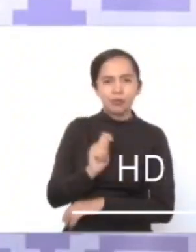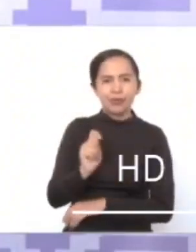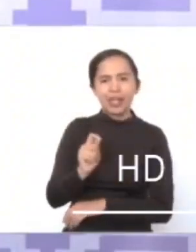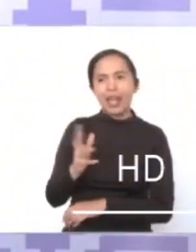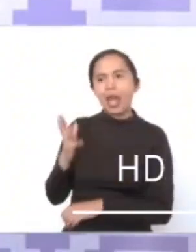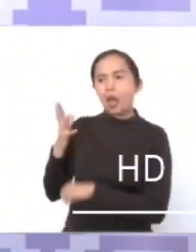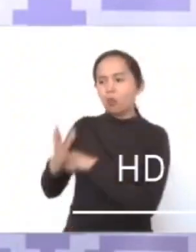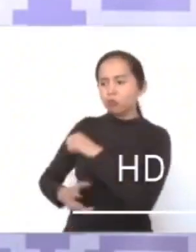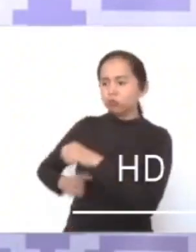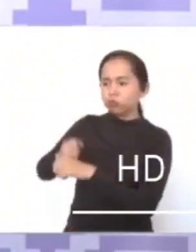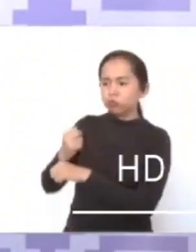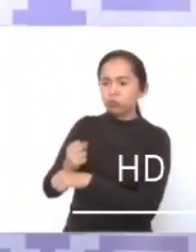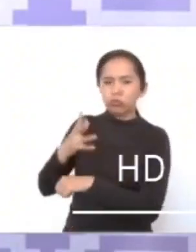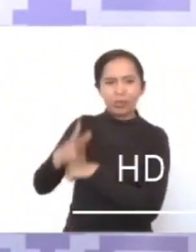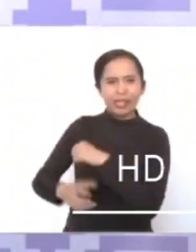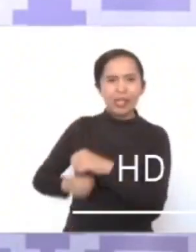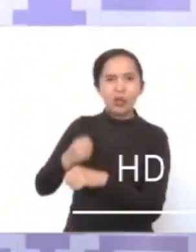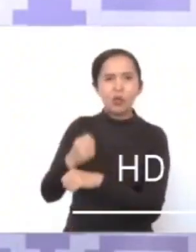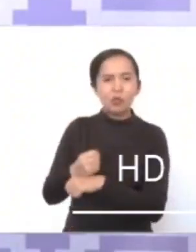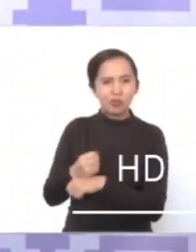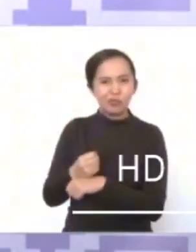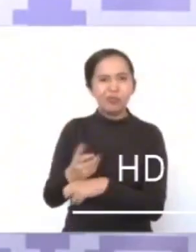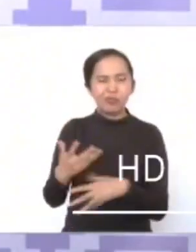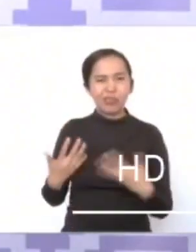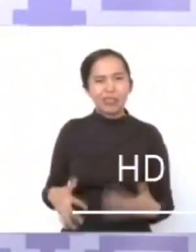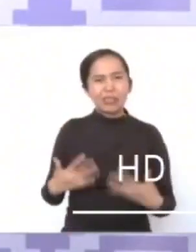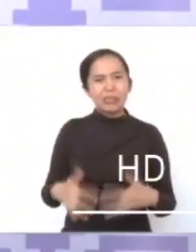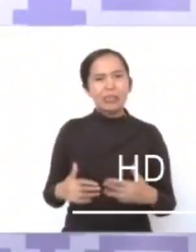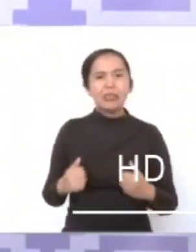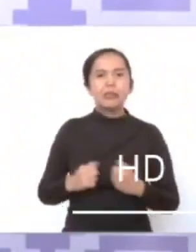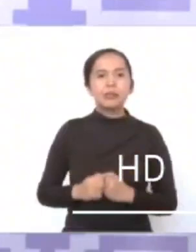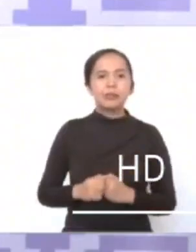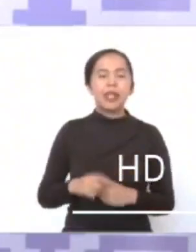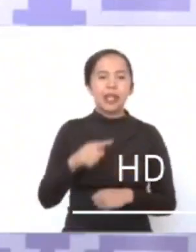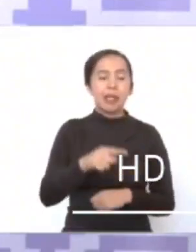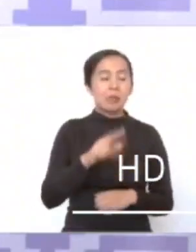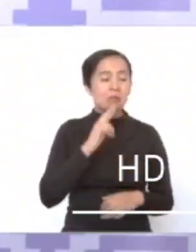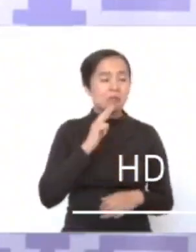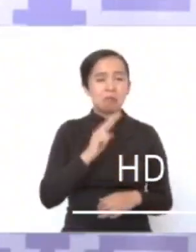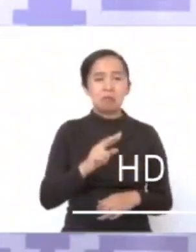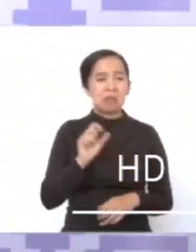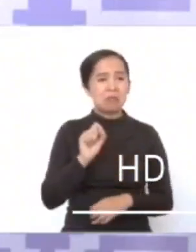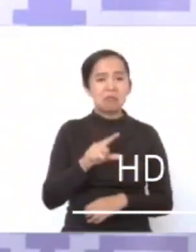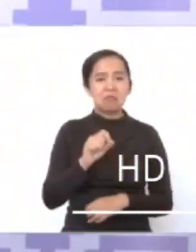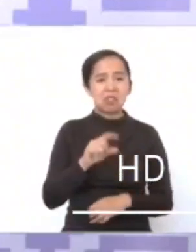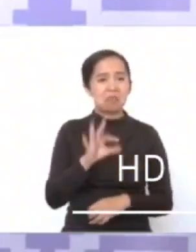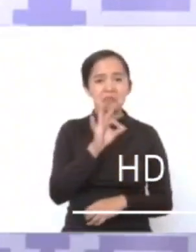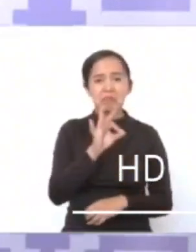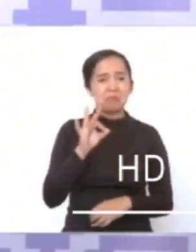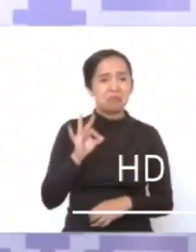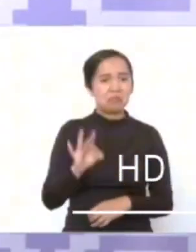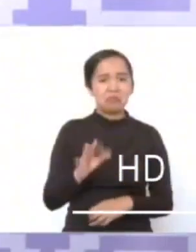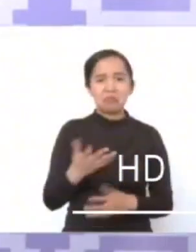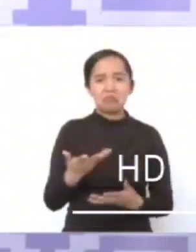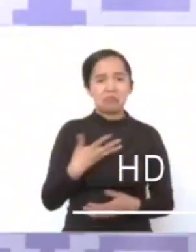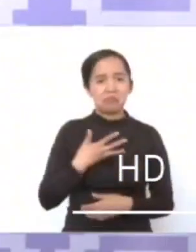año. 4 de cada 10 por año. Es un reporte que básicamente se mantiene en el mismo porcentaje desde